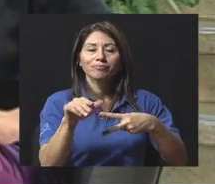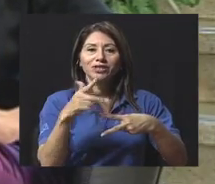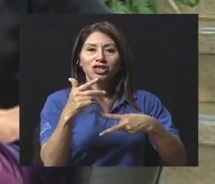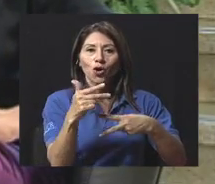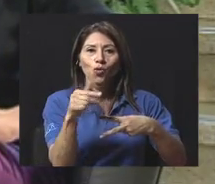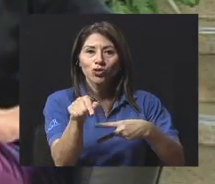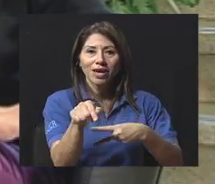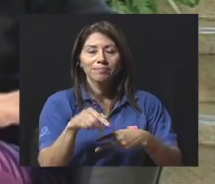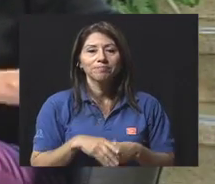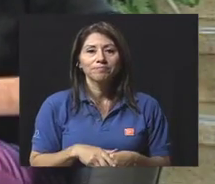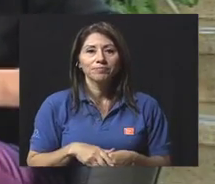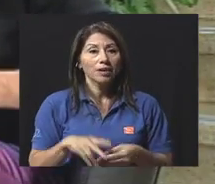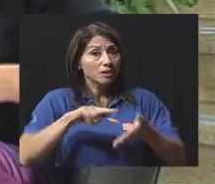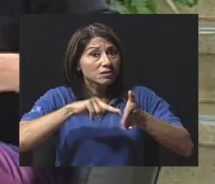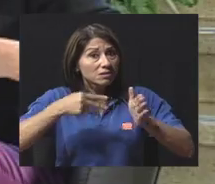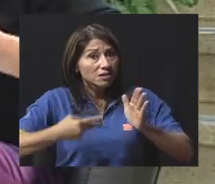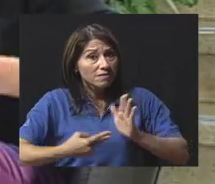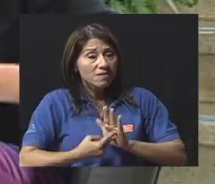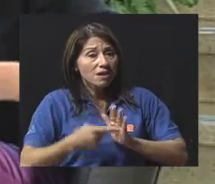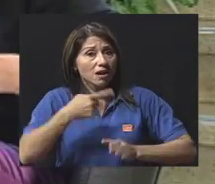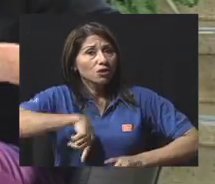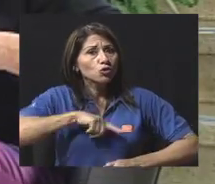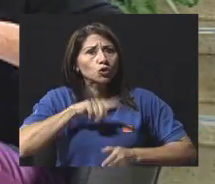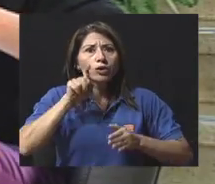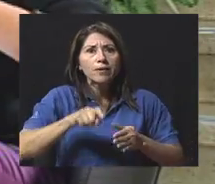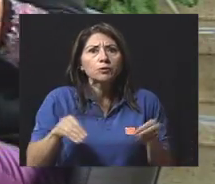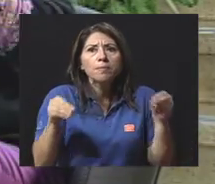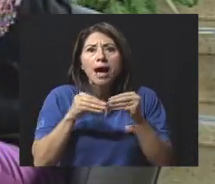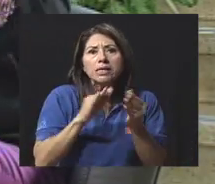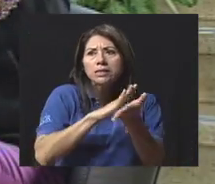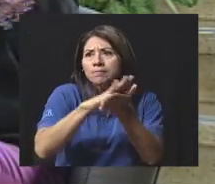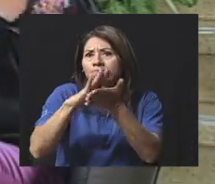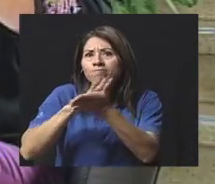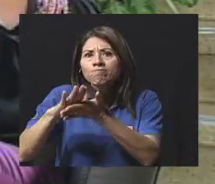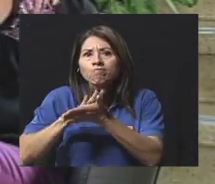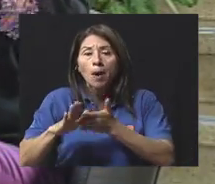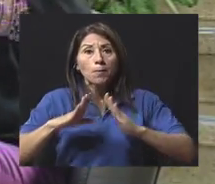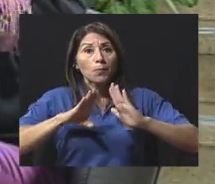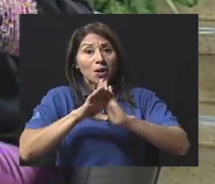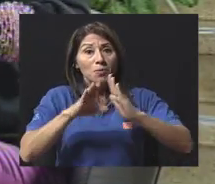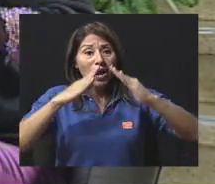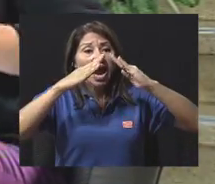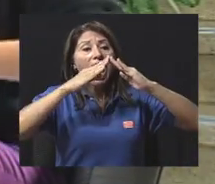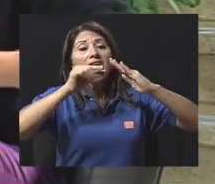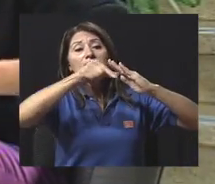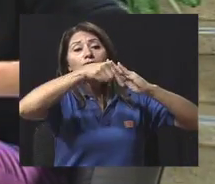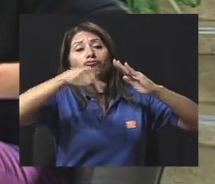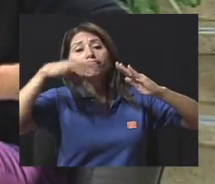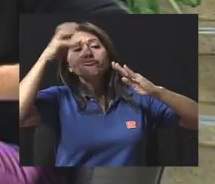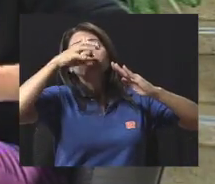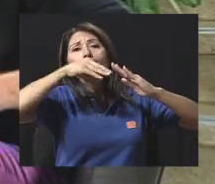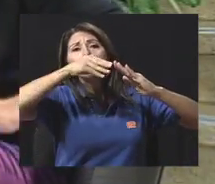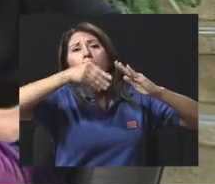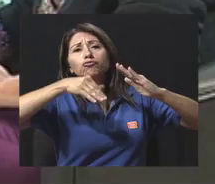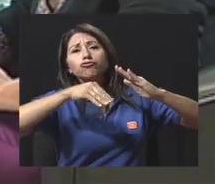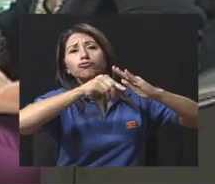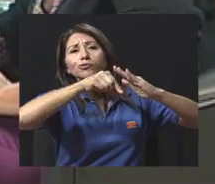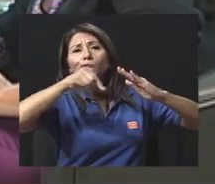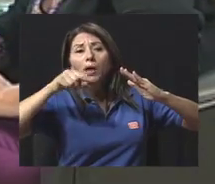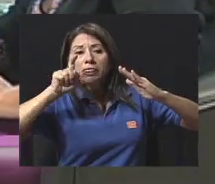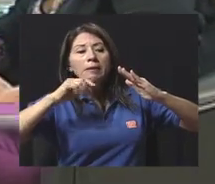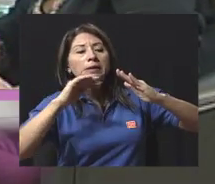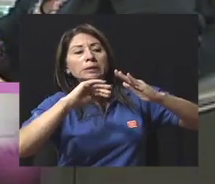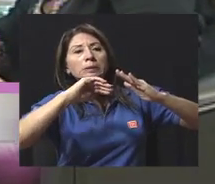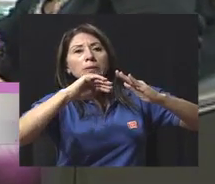quiere decir que tenemos que aumentar esto de la limpieza de las destapar las canoas en fin no debemos de bajar la guardia entonces en